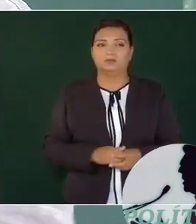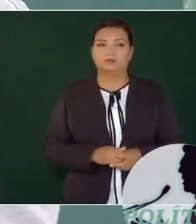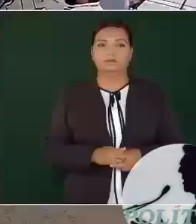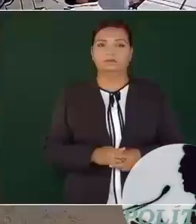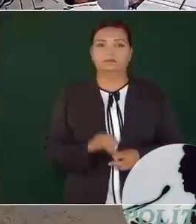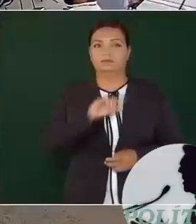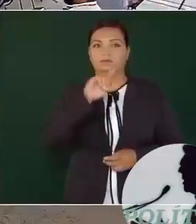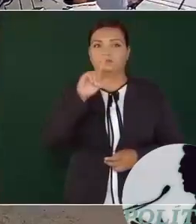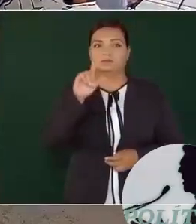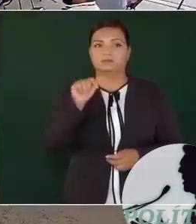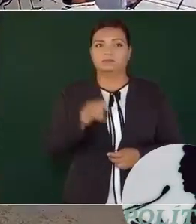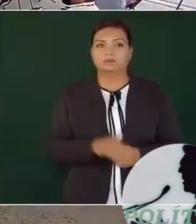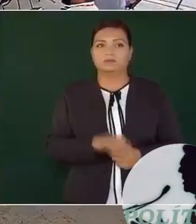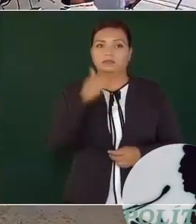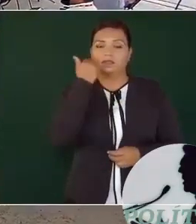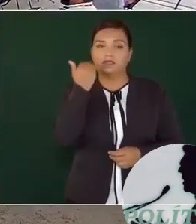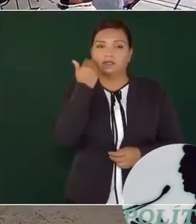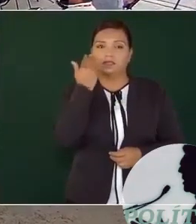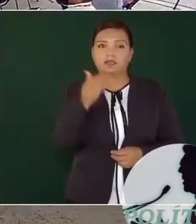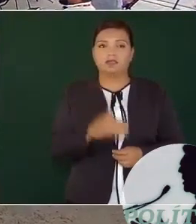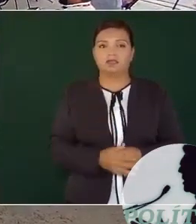Y entonces ellos están pidiendo